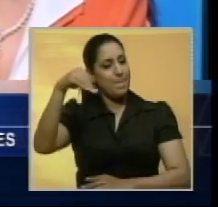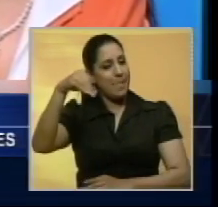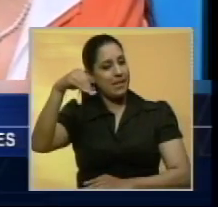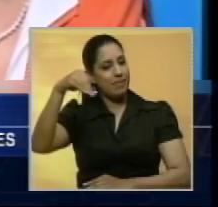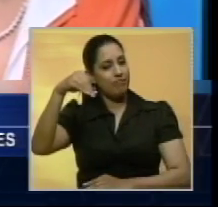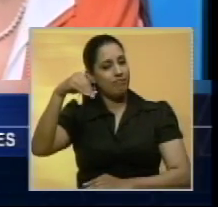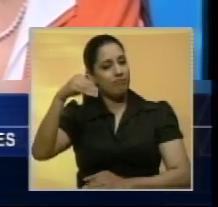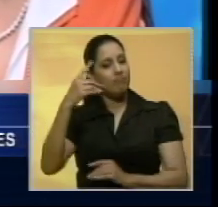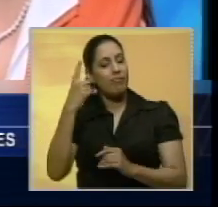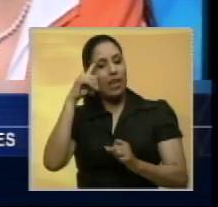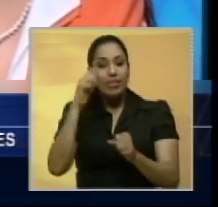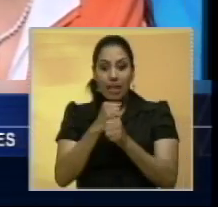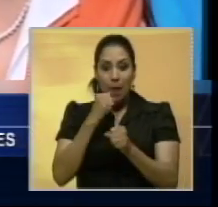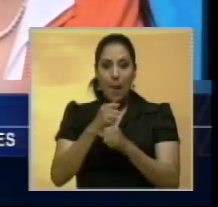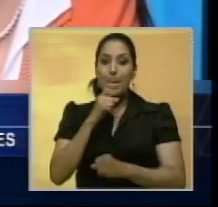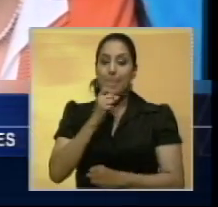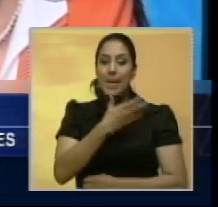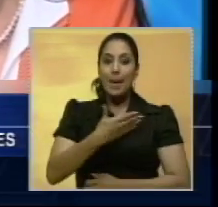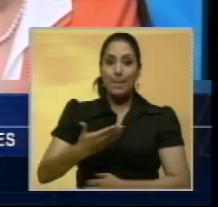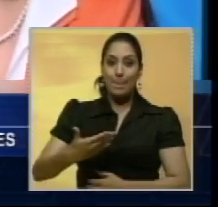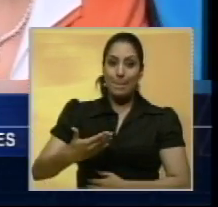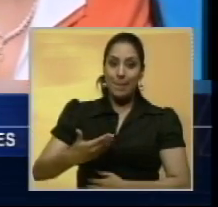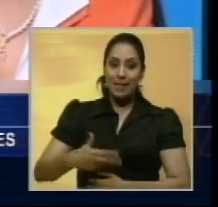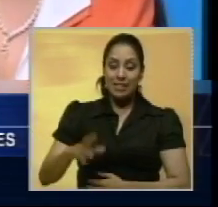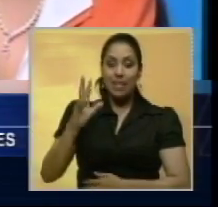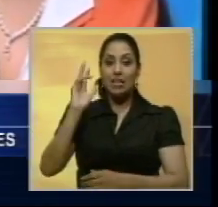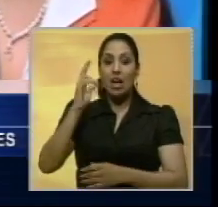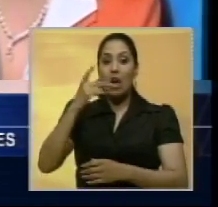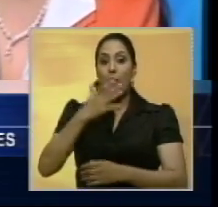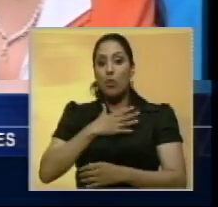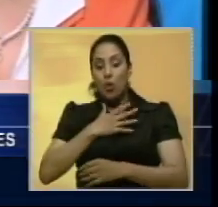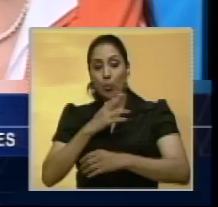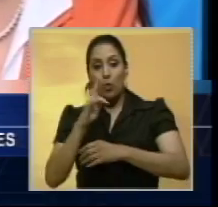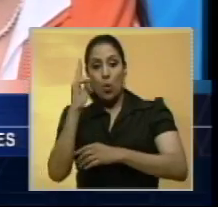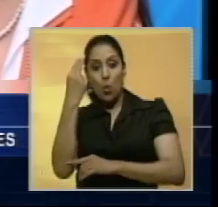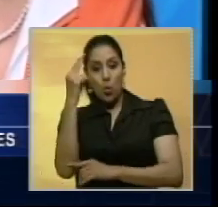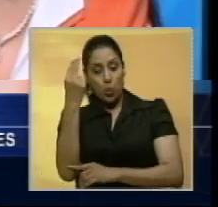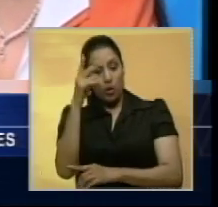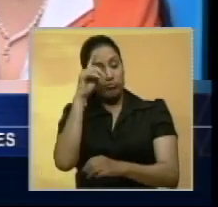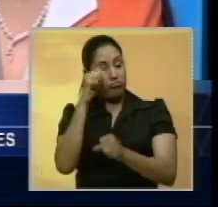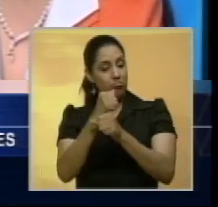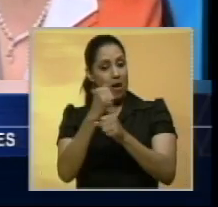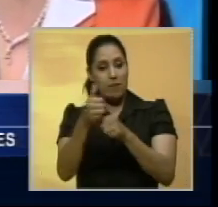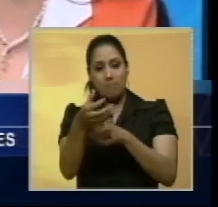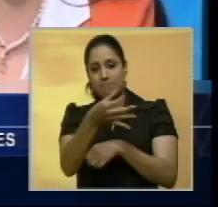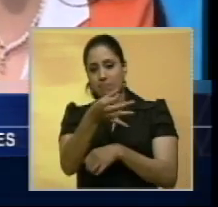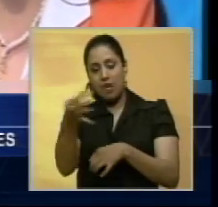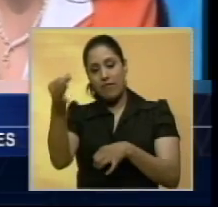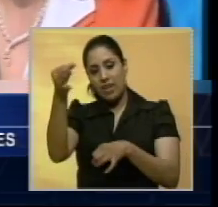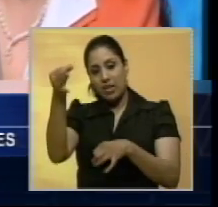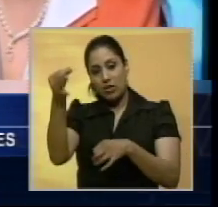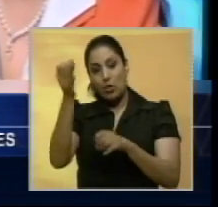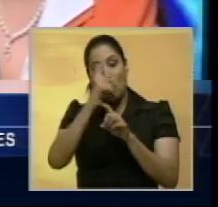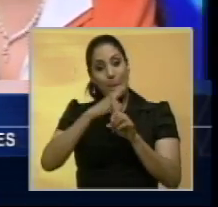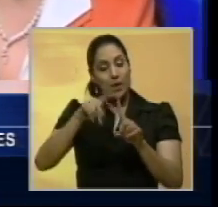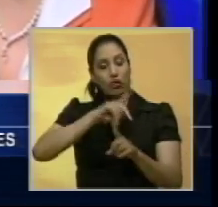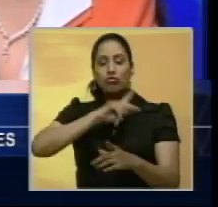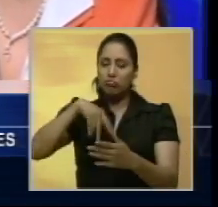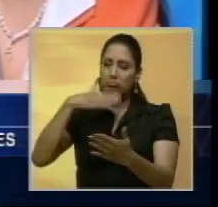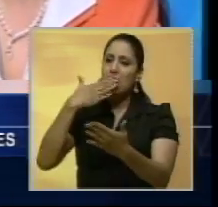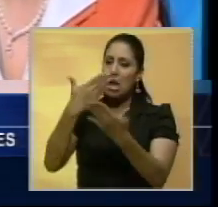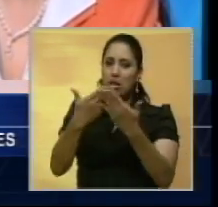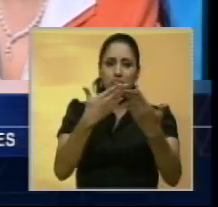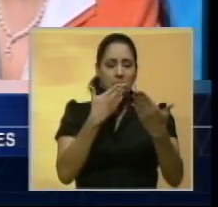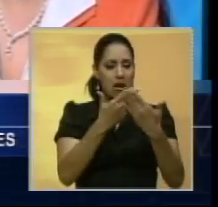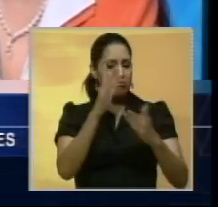la gestión, lo que fue la presidencia de Uruguay. Hemos agradecido al gobierno de Uruguay por todo lo que fue su desempeño y hemos agradecido